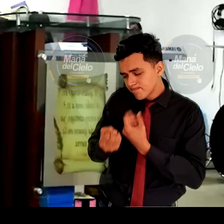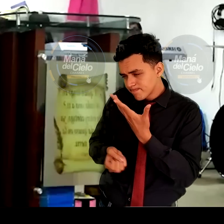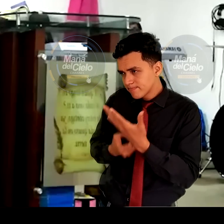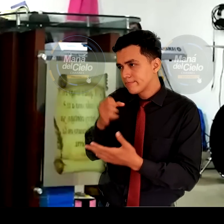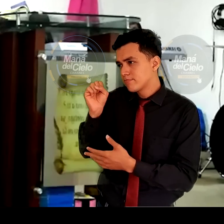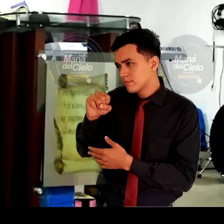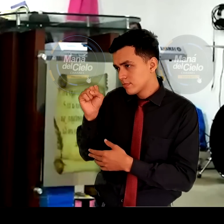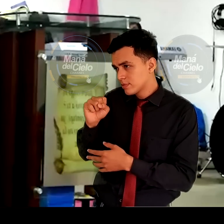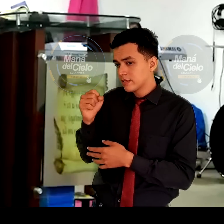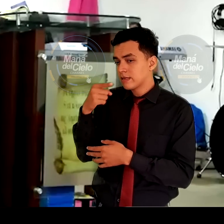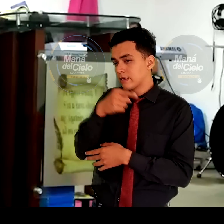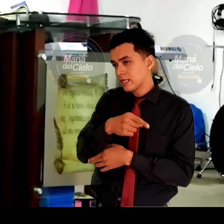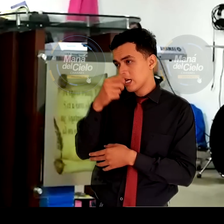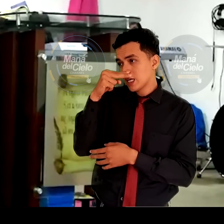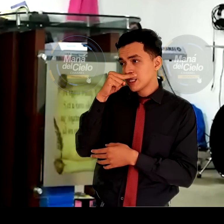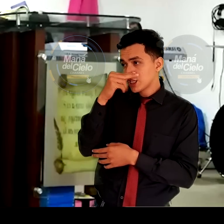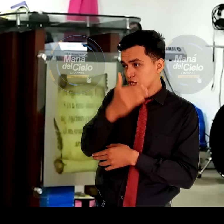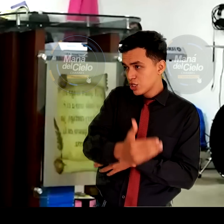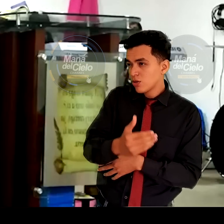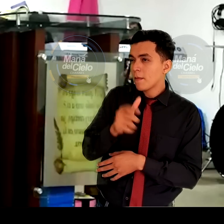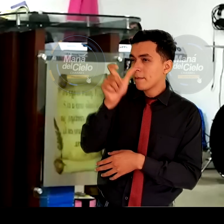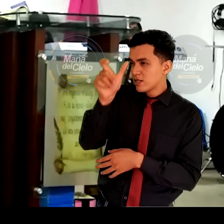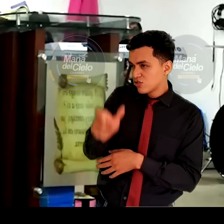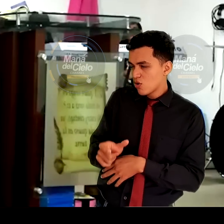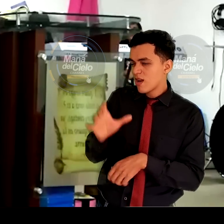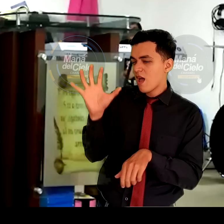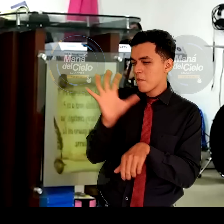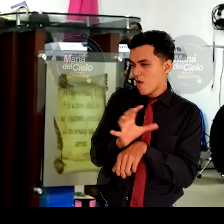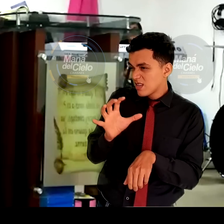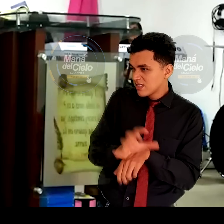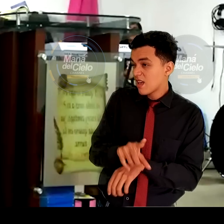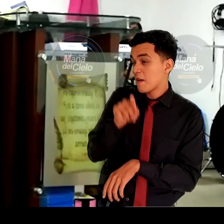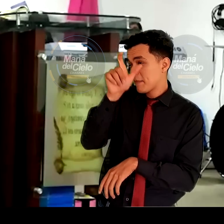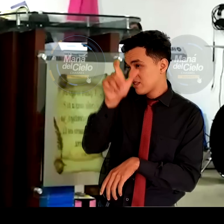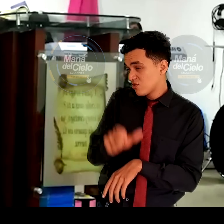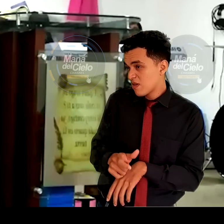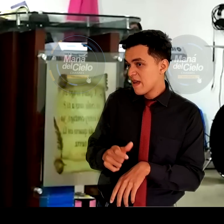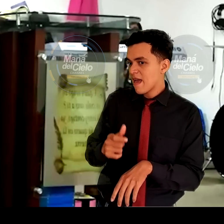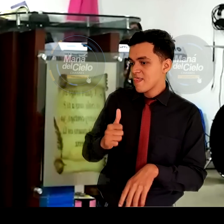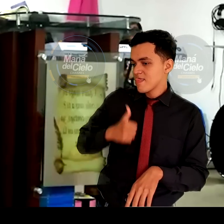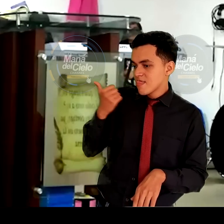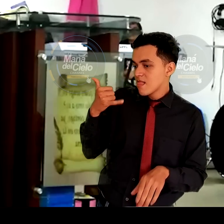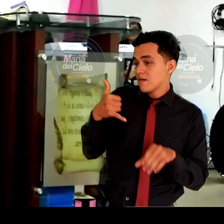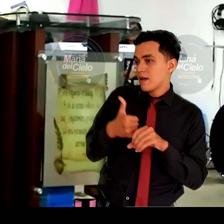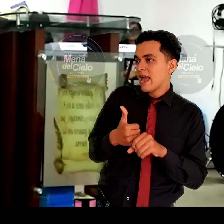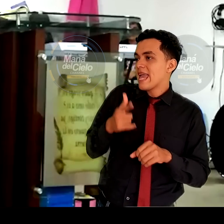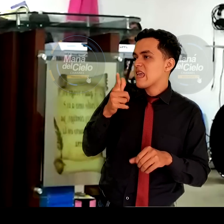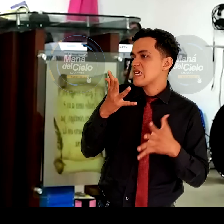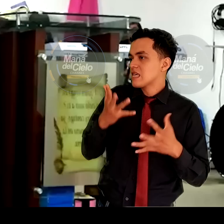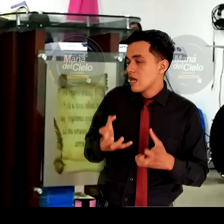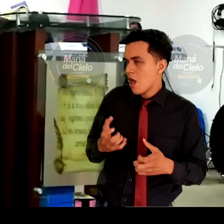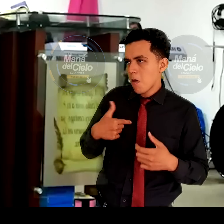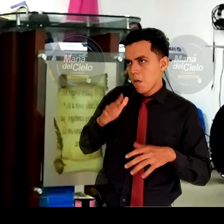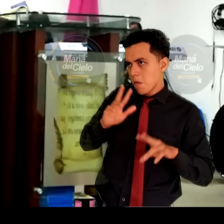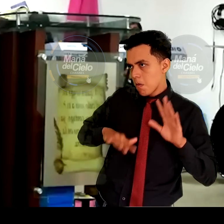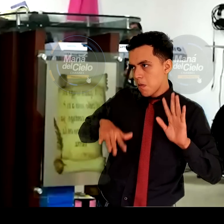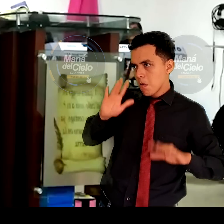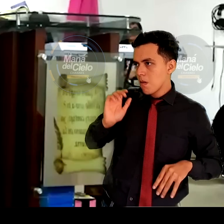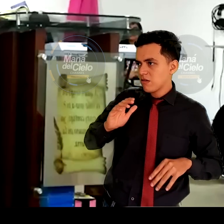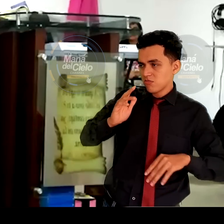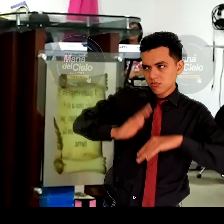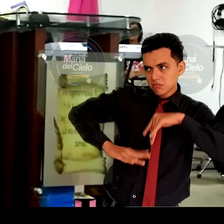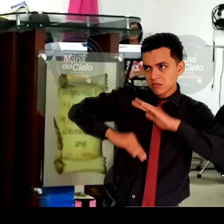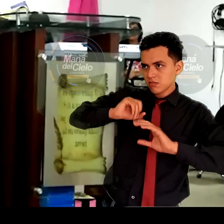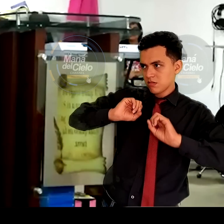mamá, es que cuando niño aquí me molestó, me trató de violar, y sacó todo. Entonces una mamá llena del Espíritu Santo le dijo, bueno, mi amor, ya hay un